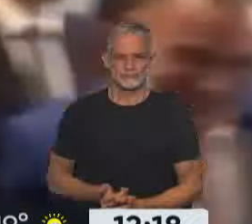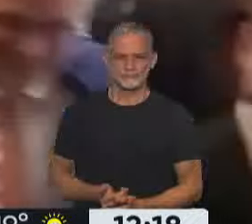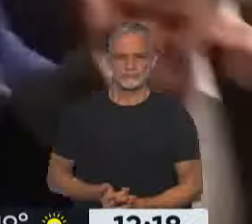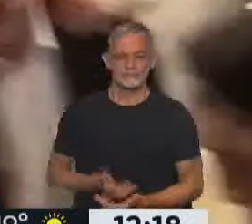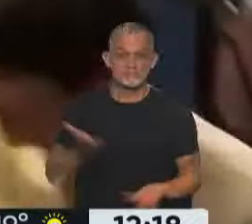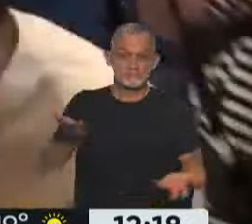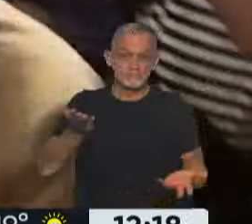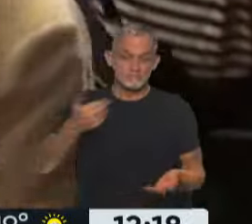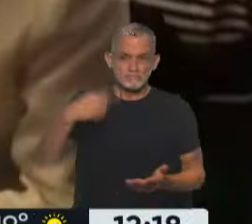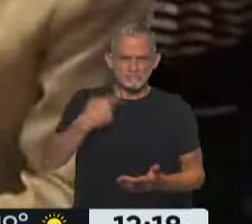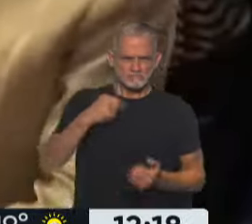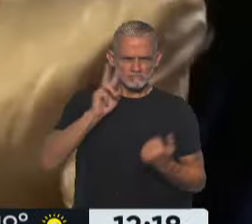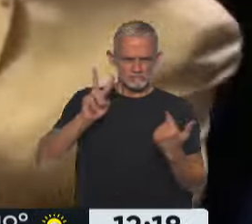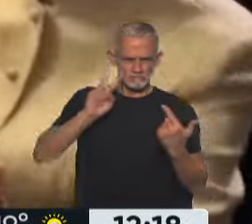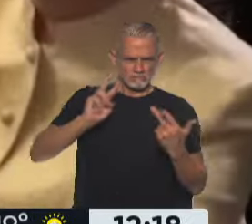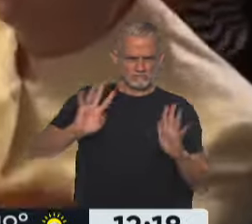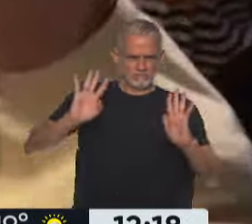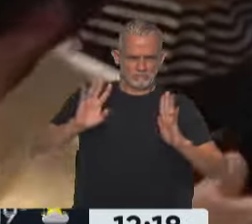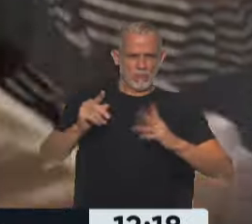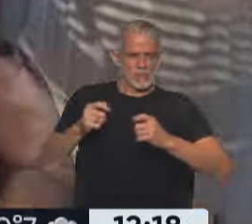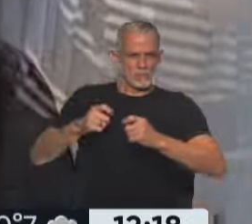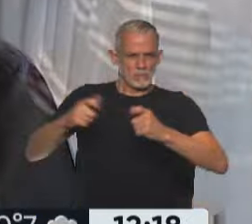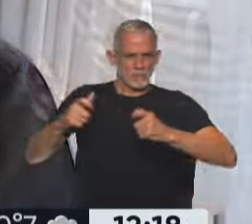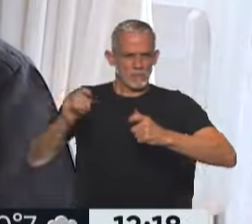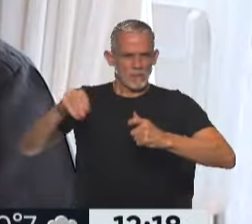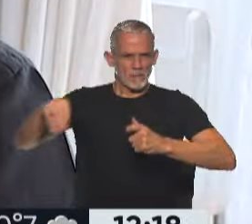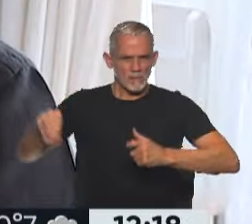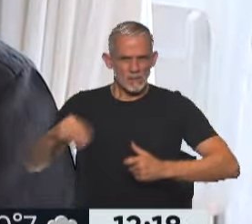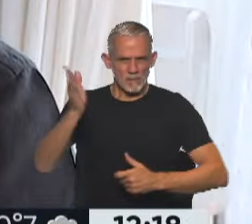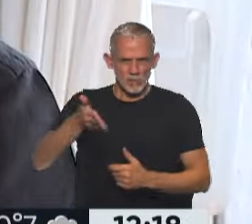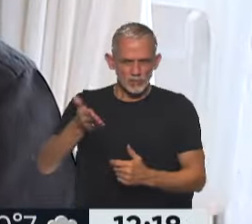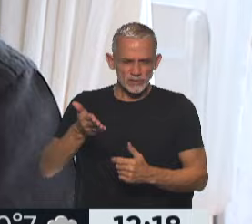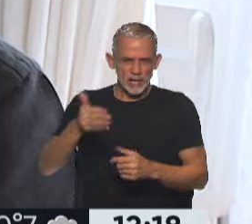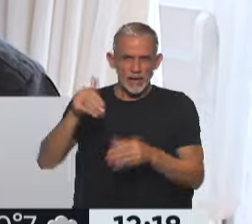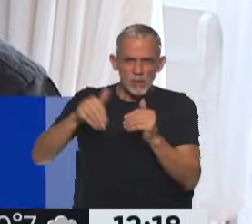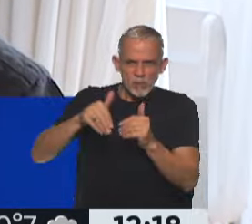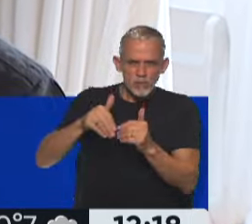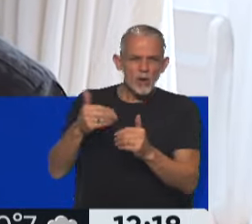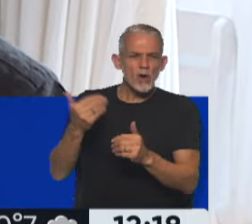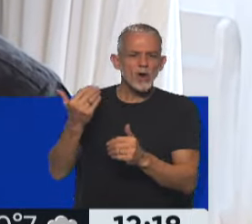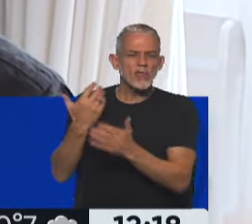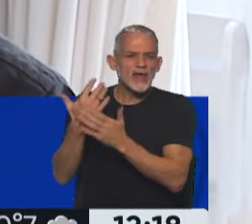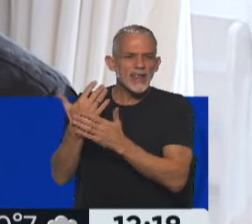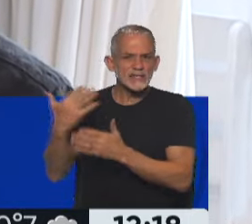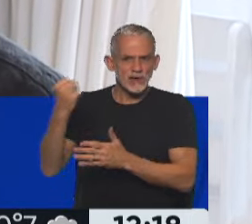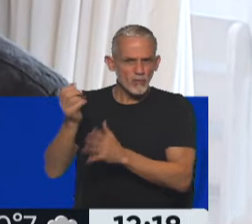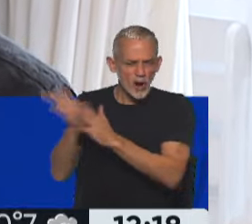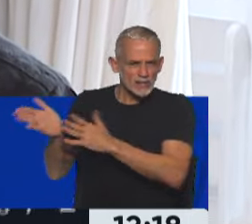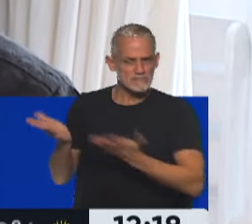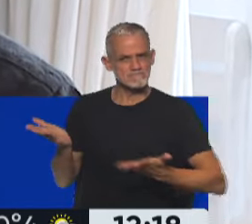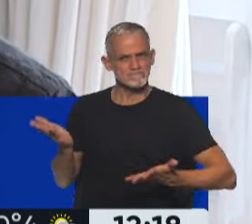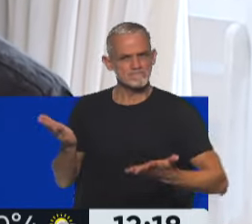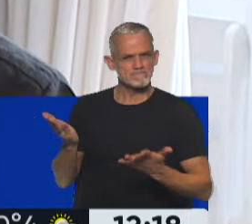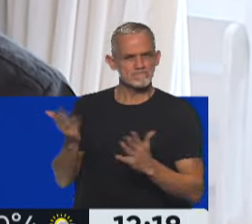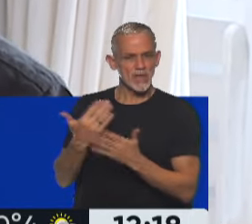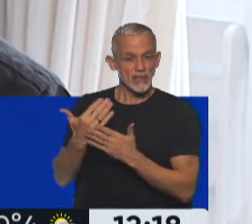Vemos una consolidación e incluso un aumento del porcentaje de votos que obtiene la derecha extrema, que